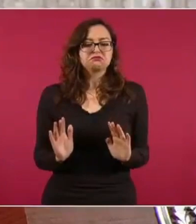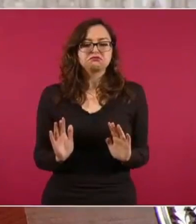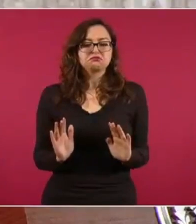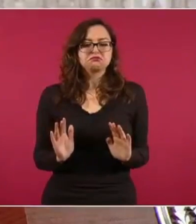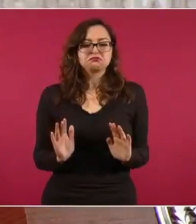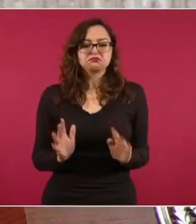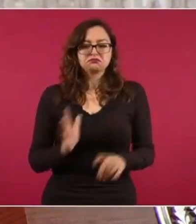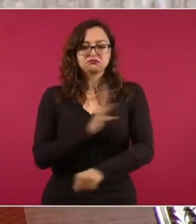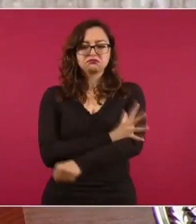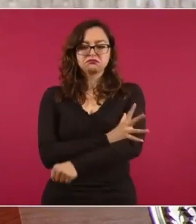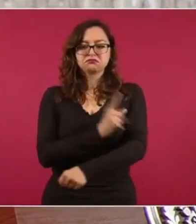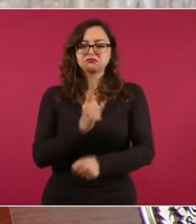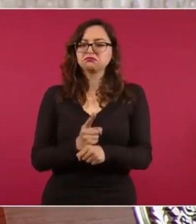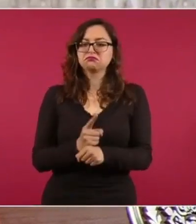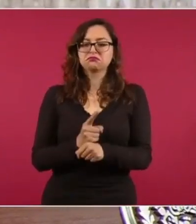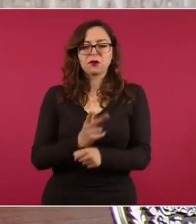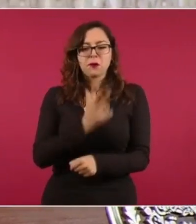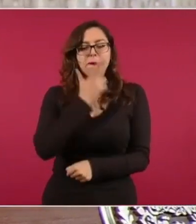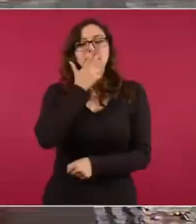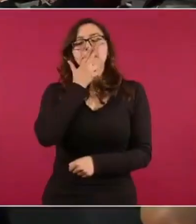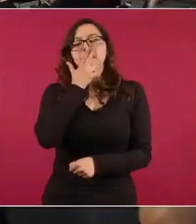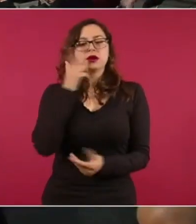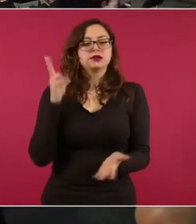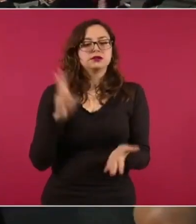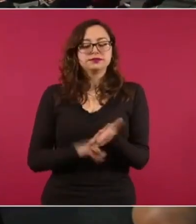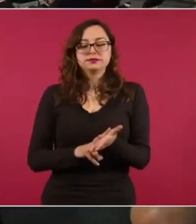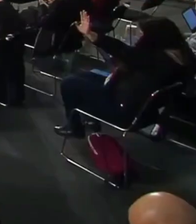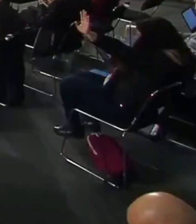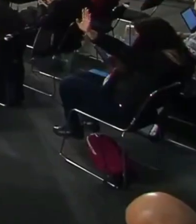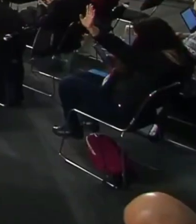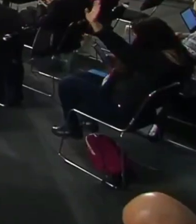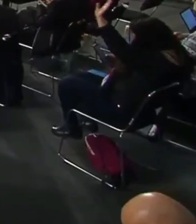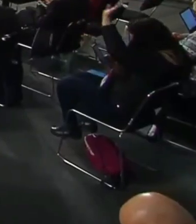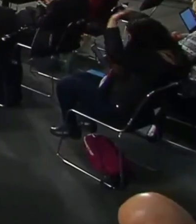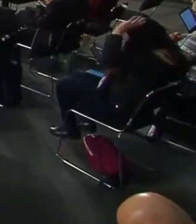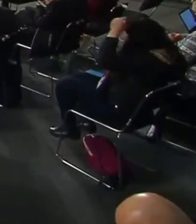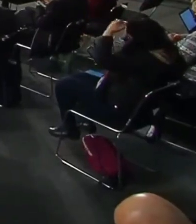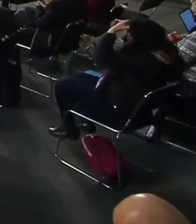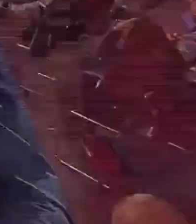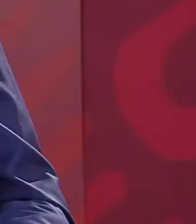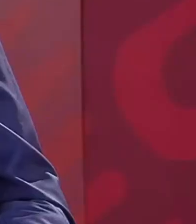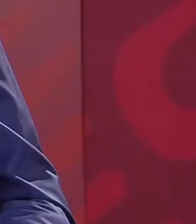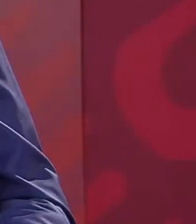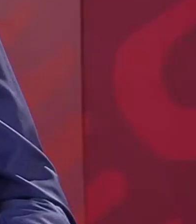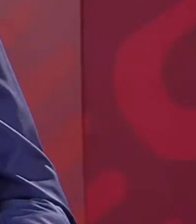Y la honestidad es lo que estimo más importante en mi vida.